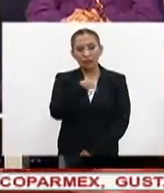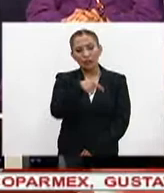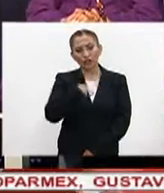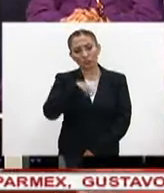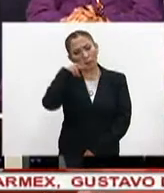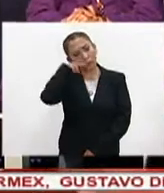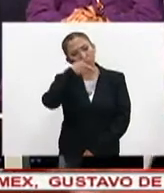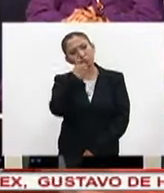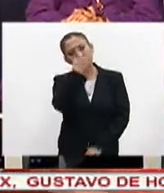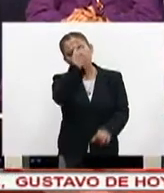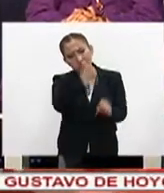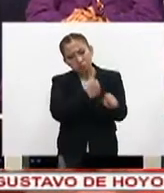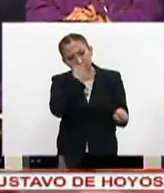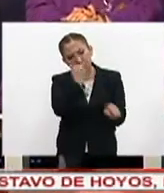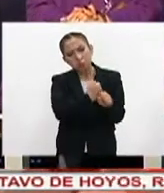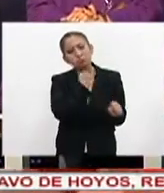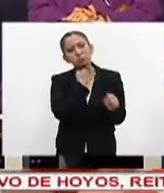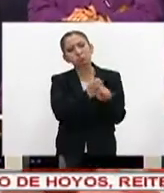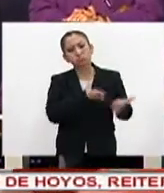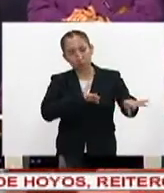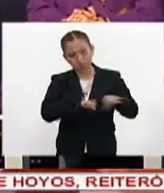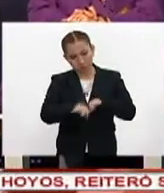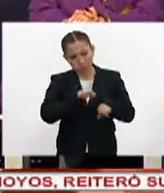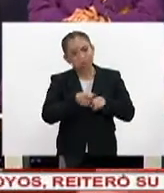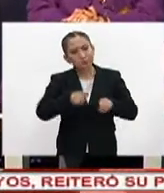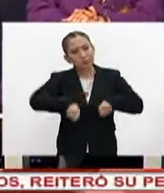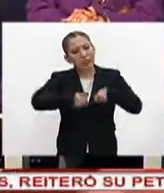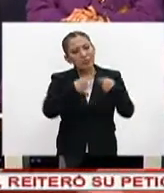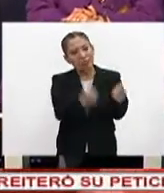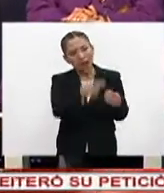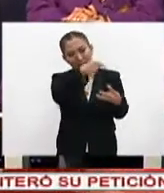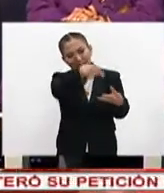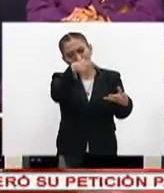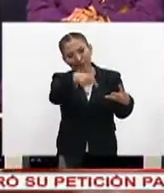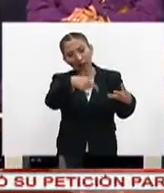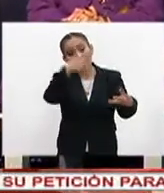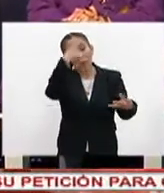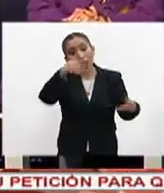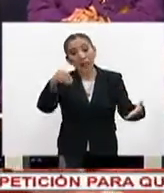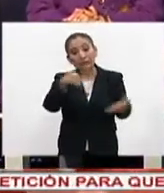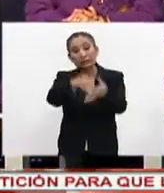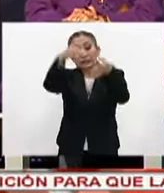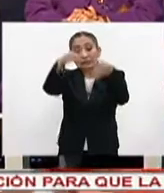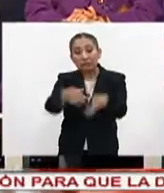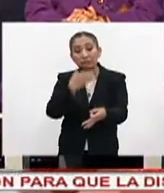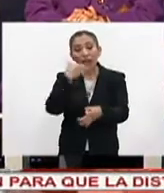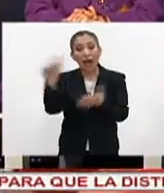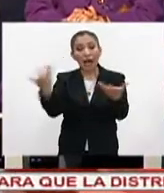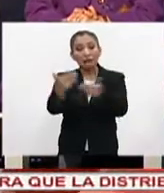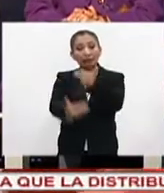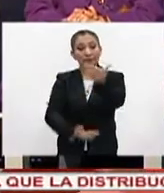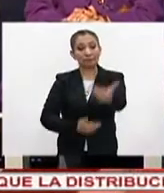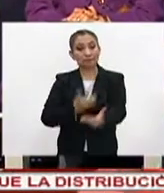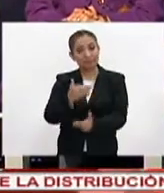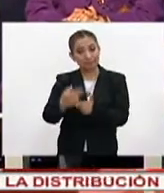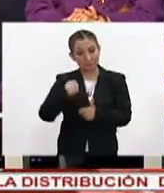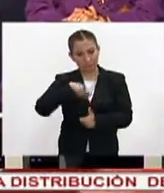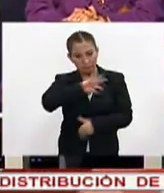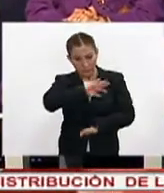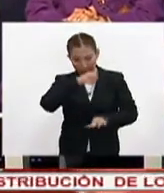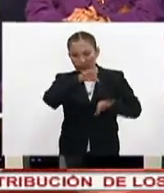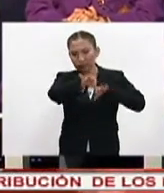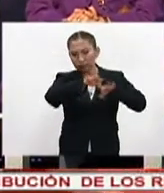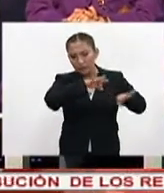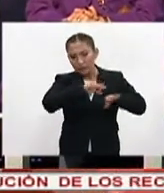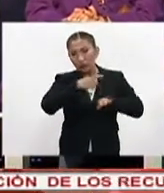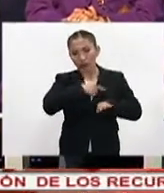Hemos visto buenas prácticas y trabajamos en darle los puntos de referencia para la implementación adecuada. Hemos estado